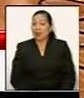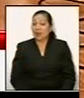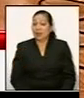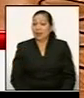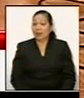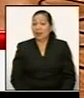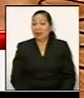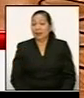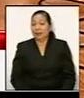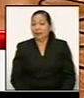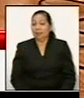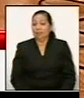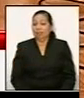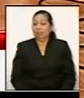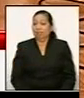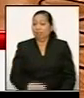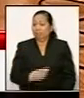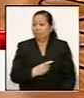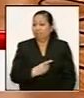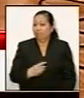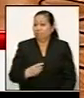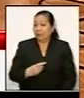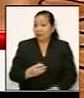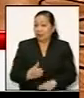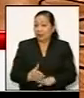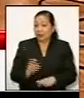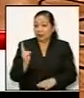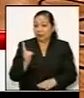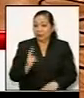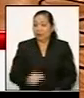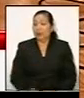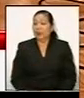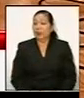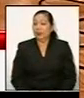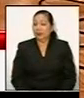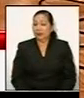este en la dirección de desarrollo docente